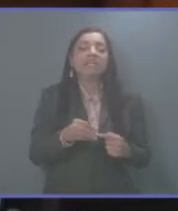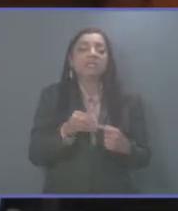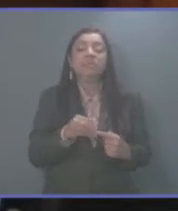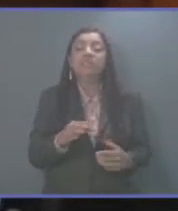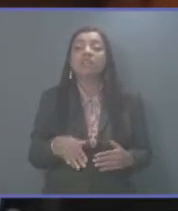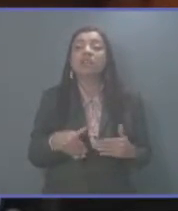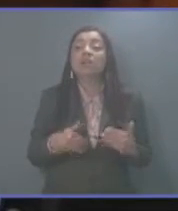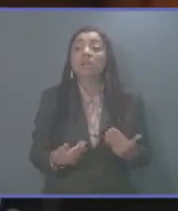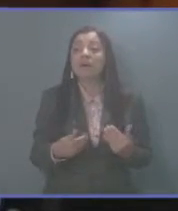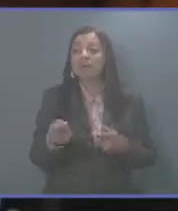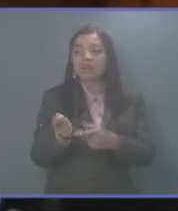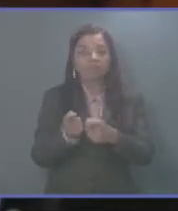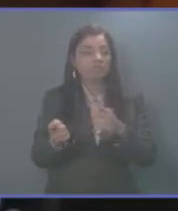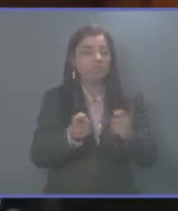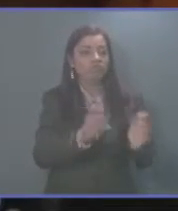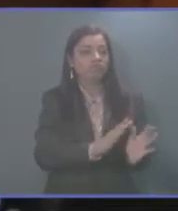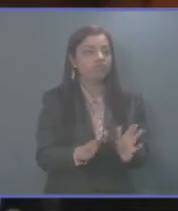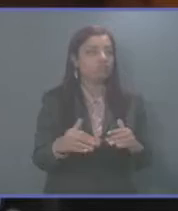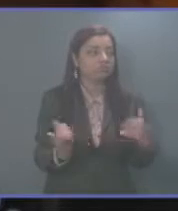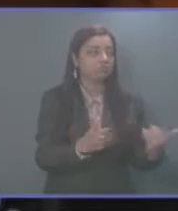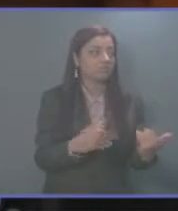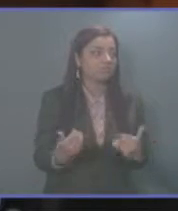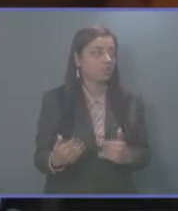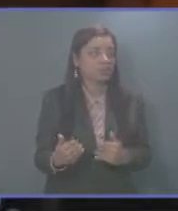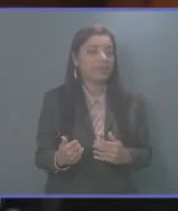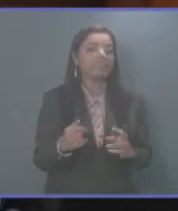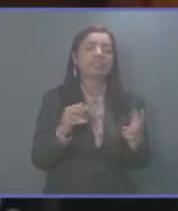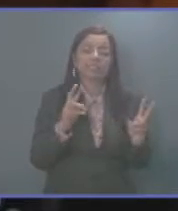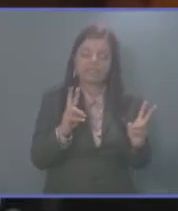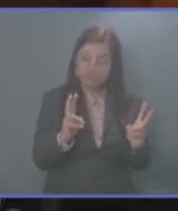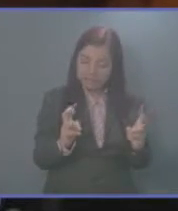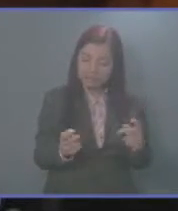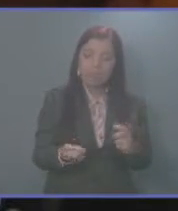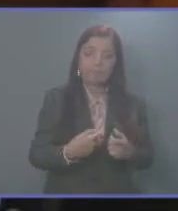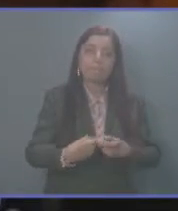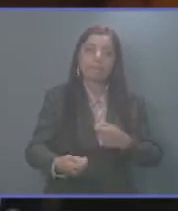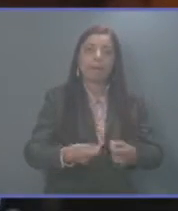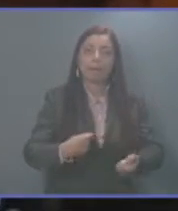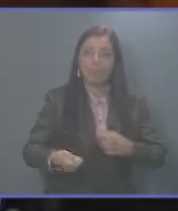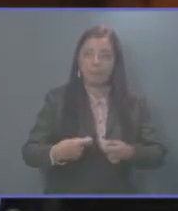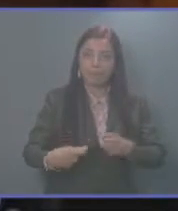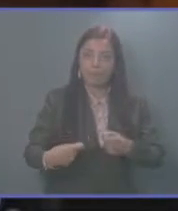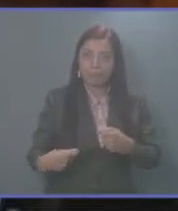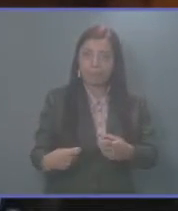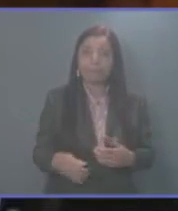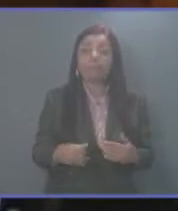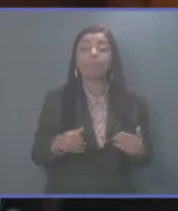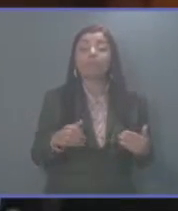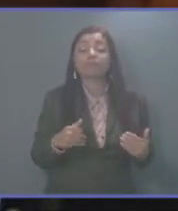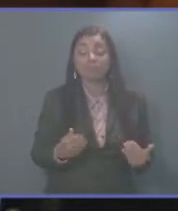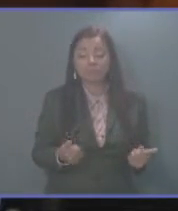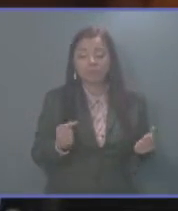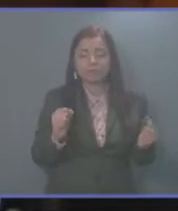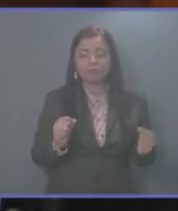la Regulación y Control de las Actividades relativas a la pirotecnia, para